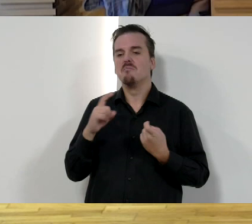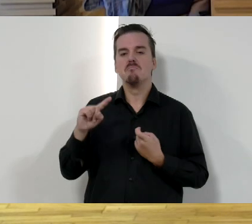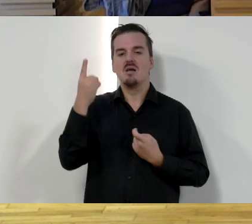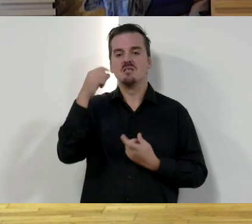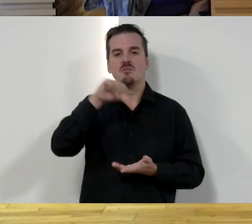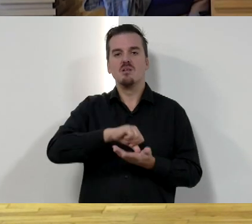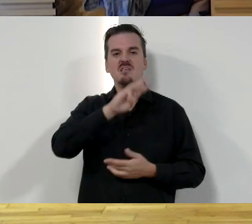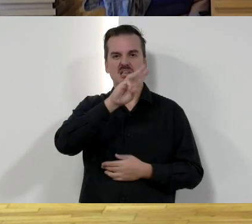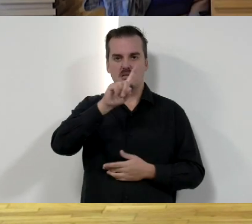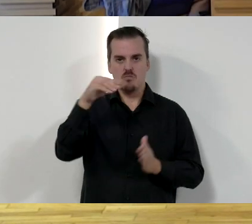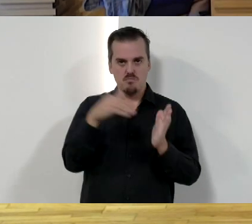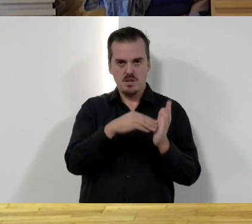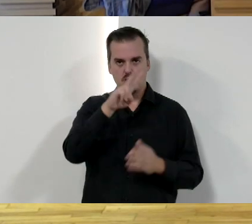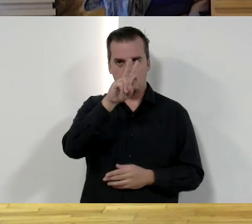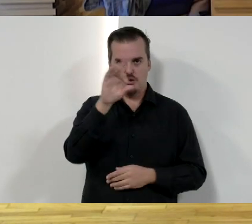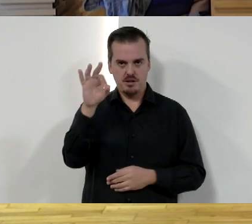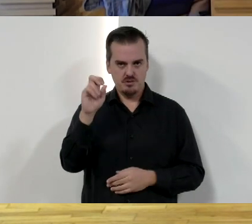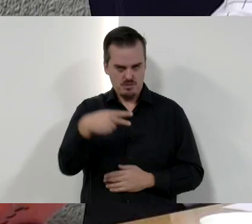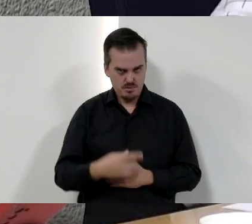ciudad, 31.200 euros.